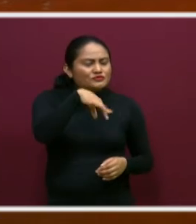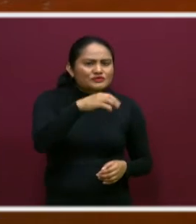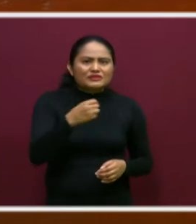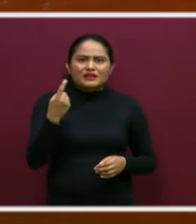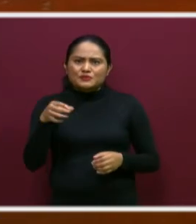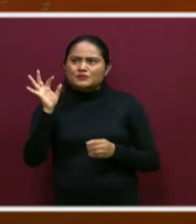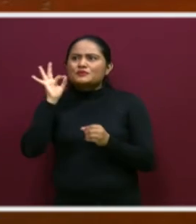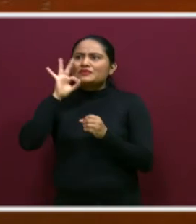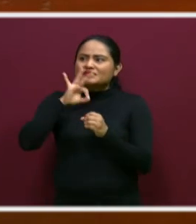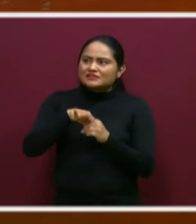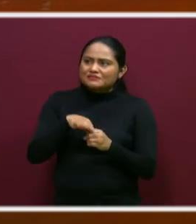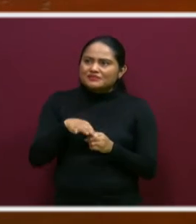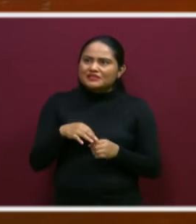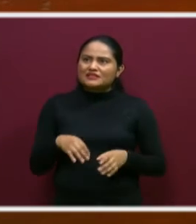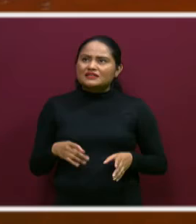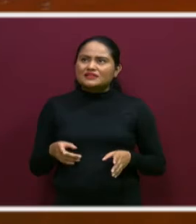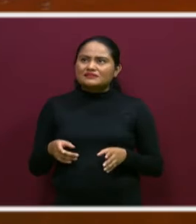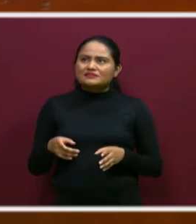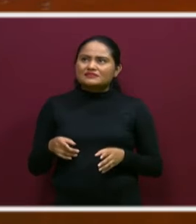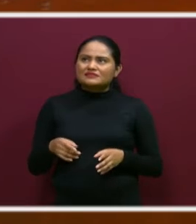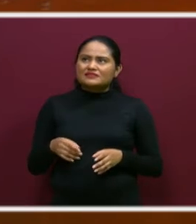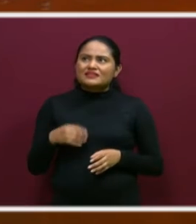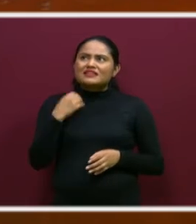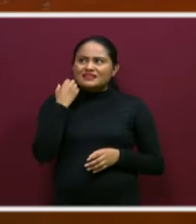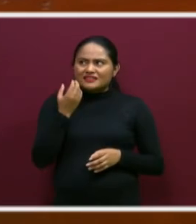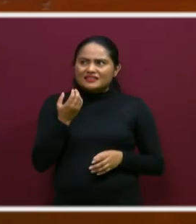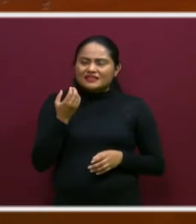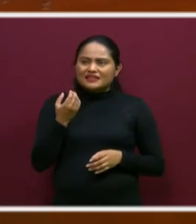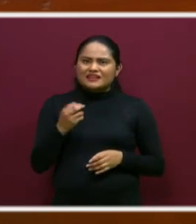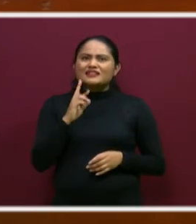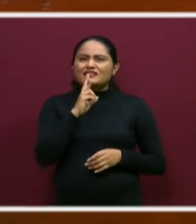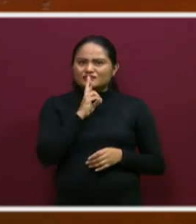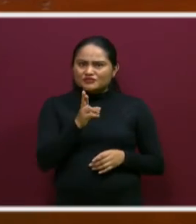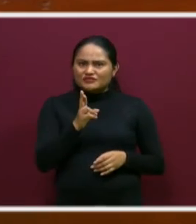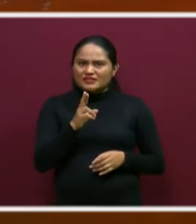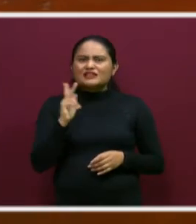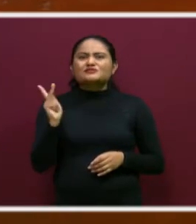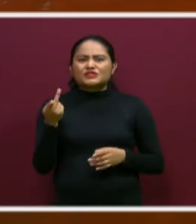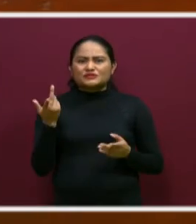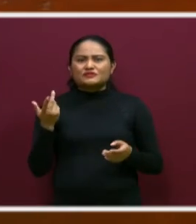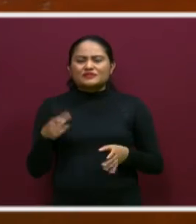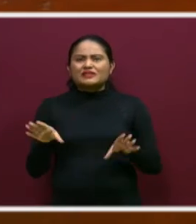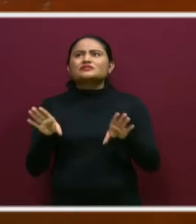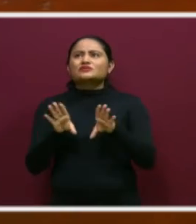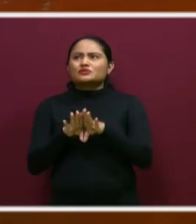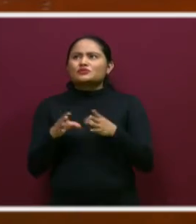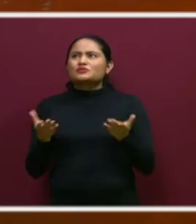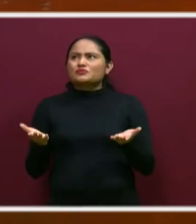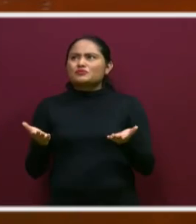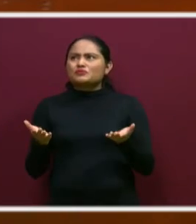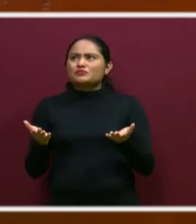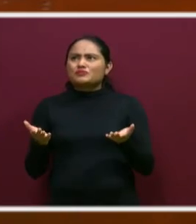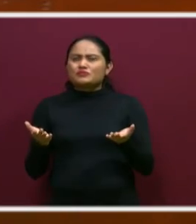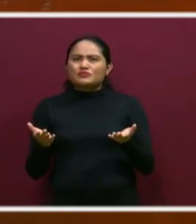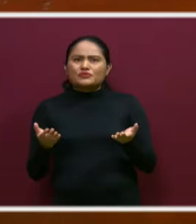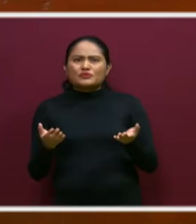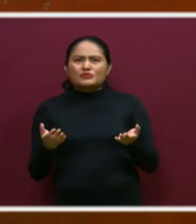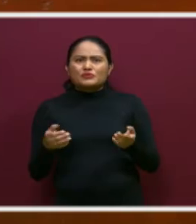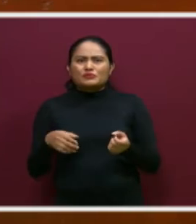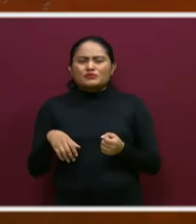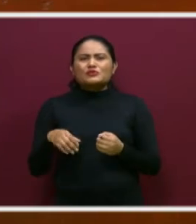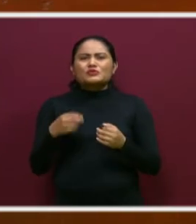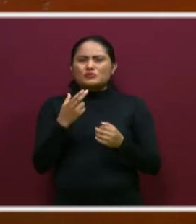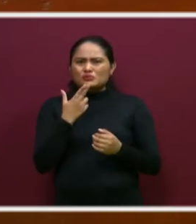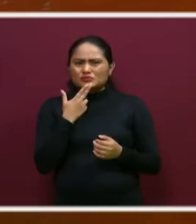estas preguntas cómo poder reflexionar y sensibilizar sobre el uso desmedido de los combustibles como esto acelerado el cambio